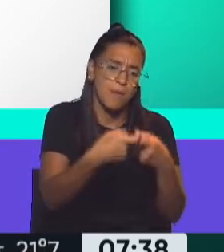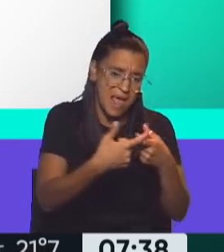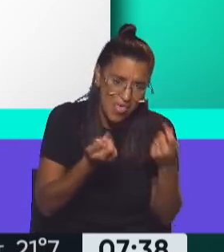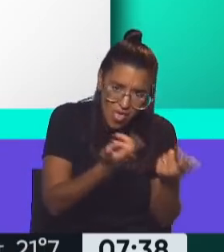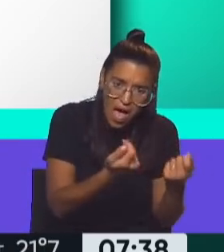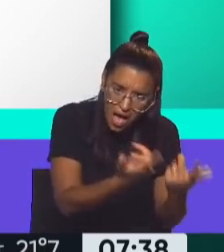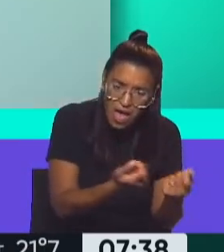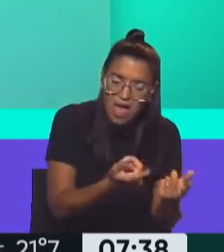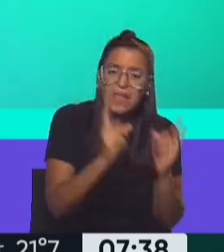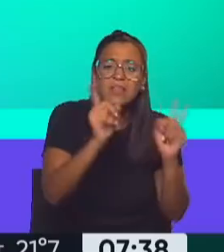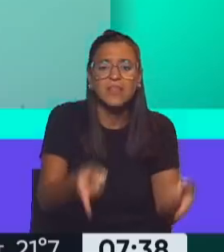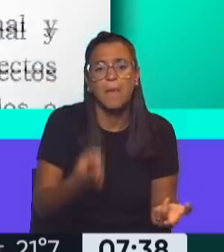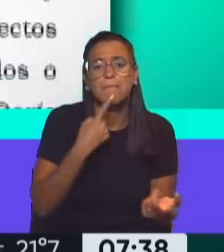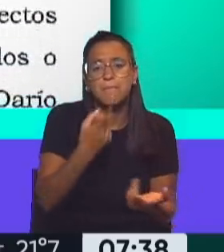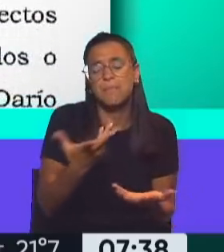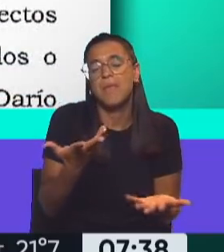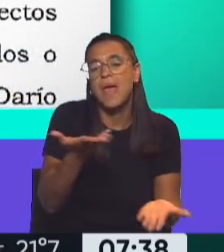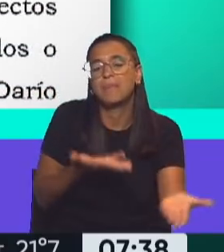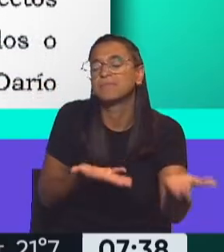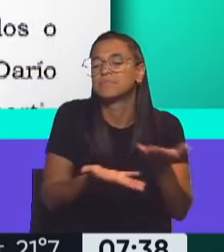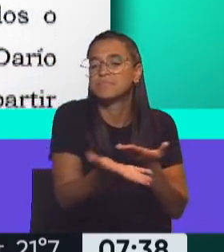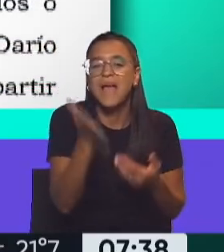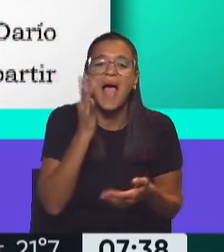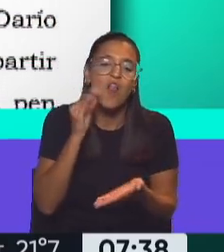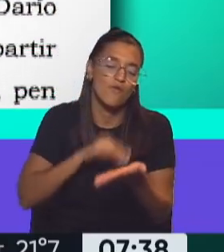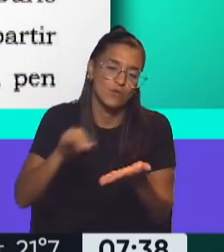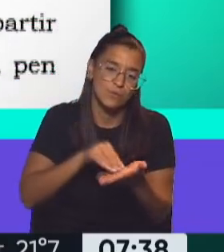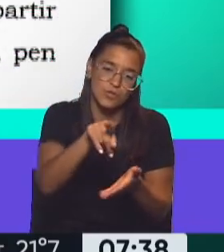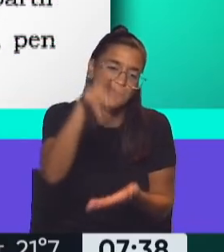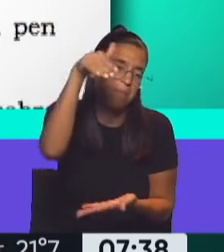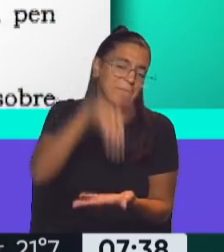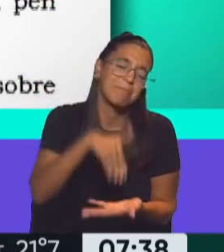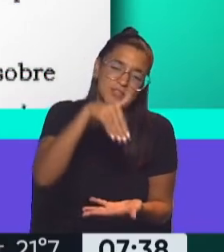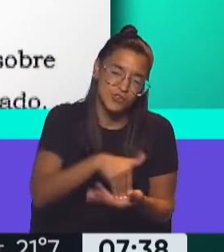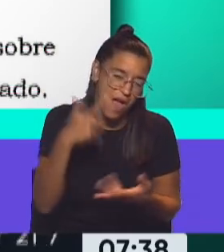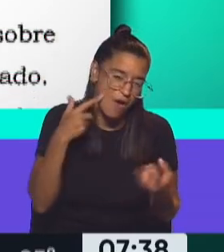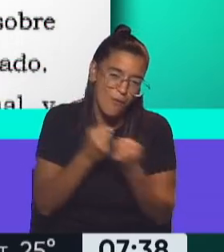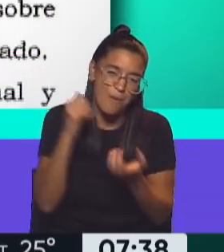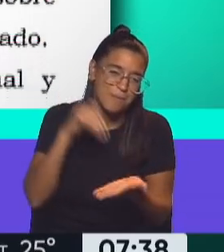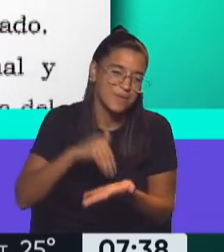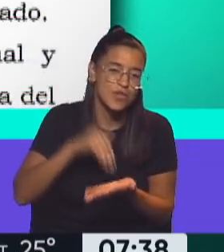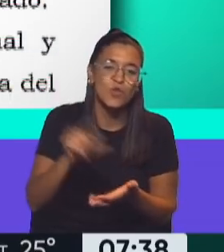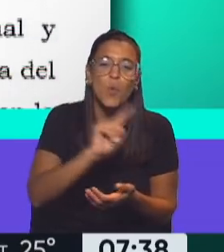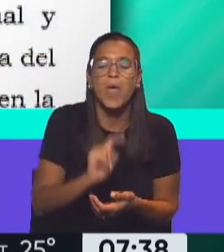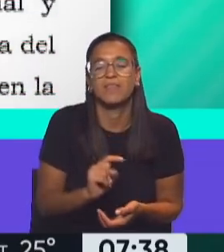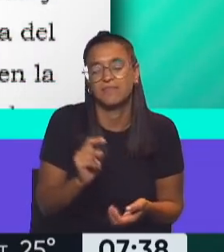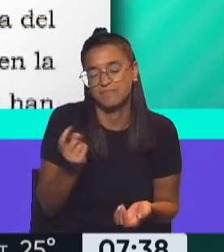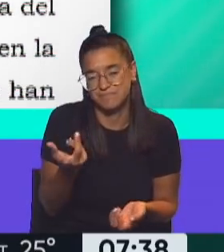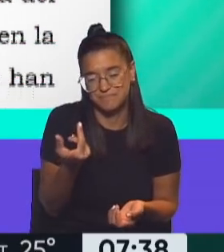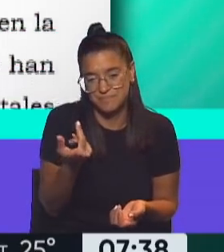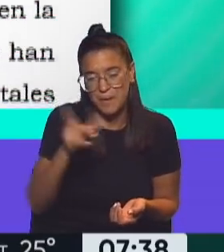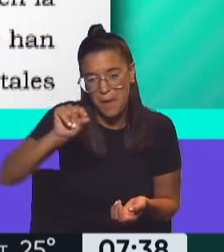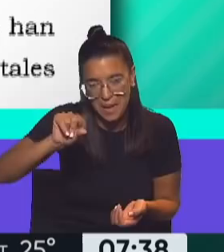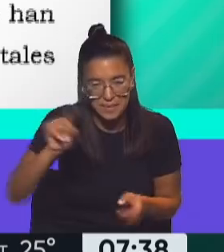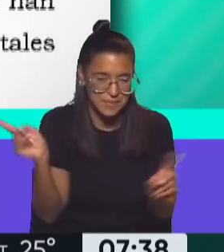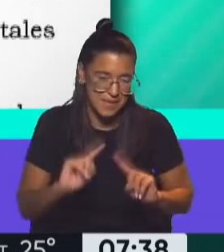obviamente algún retorno debería haber para los funcionarios, porque esto es millonario, no son dos monedas. Doctor de Vargas, ¿a